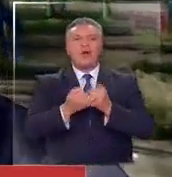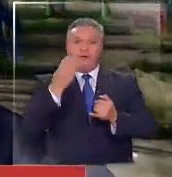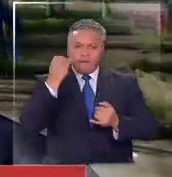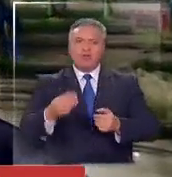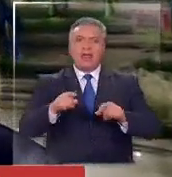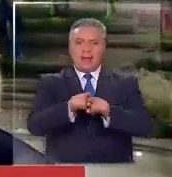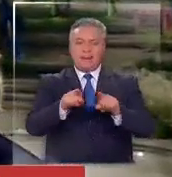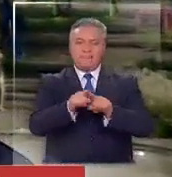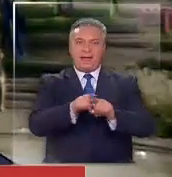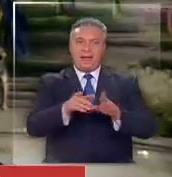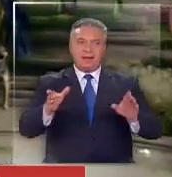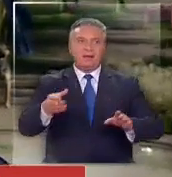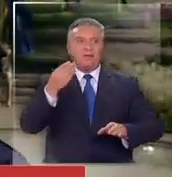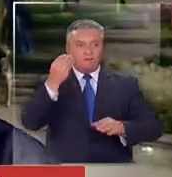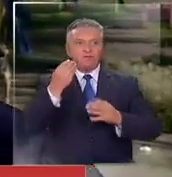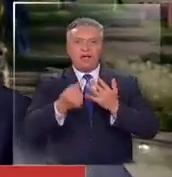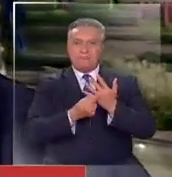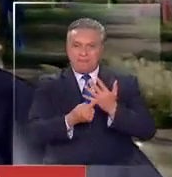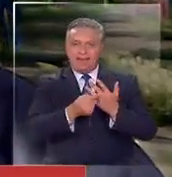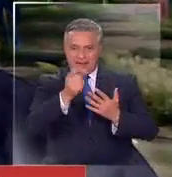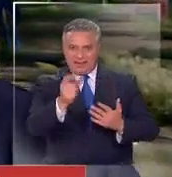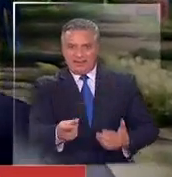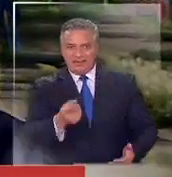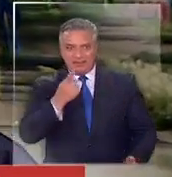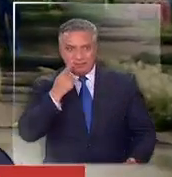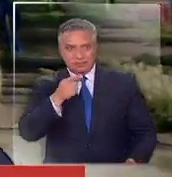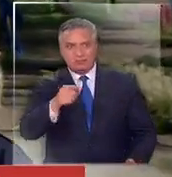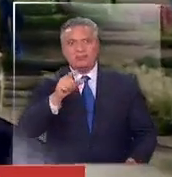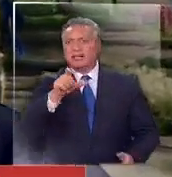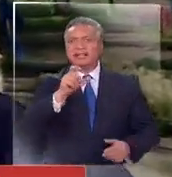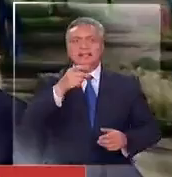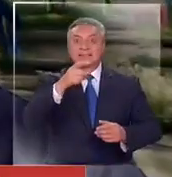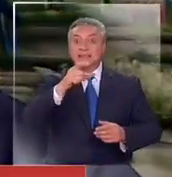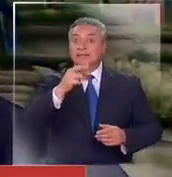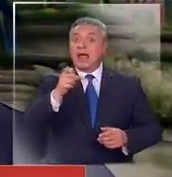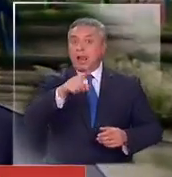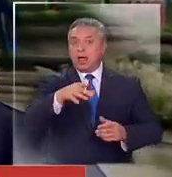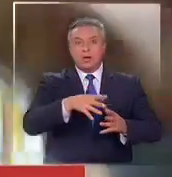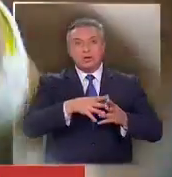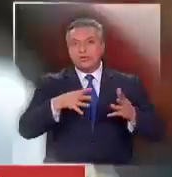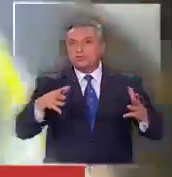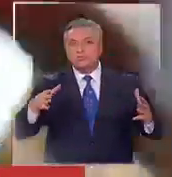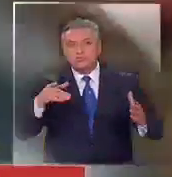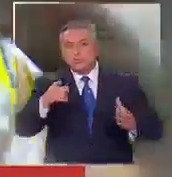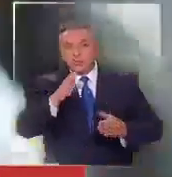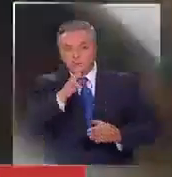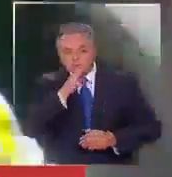hermano, buen marido. Él es muy humilde. De bajo perfil.